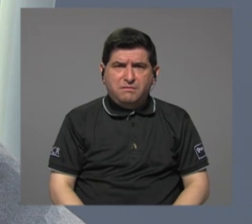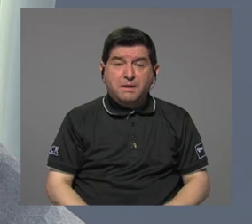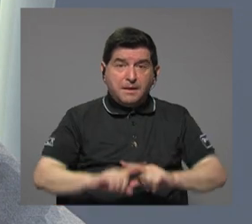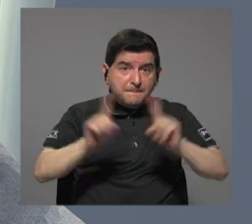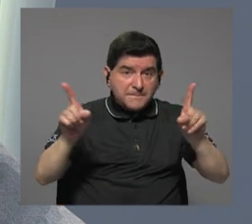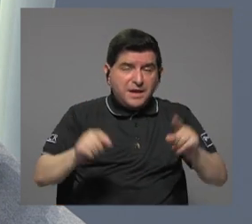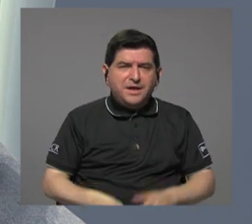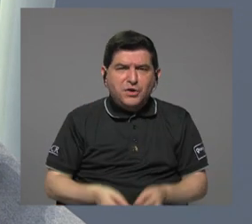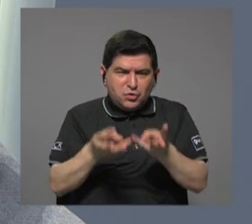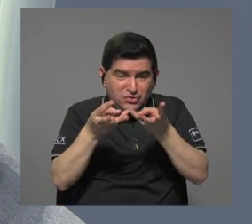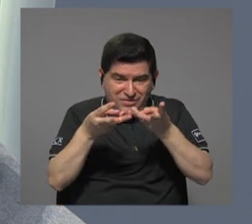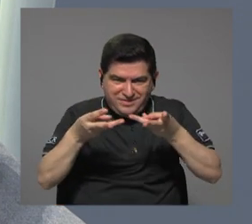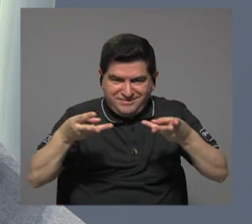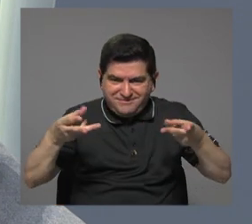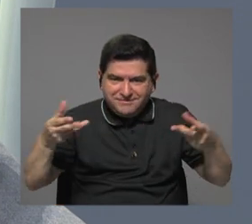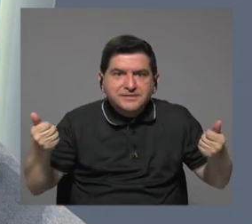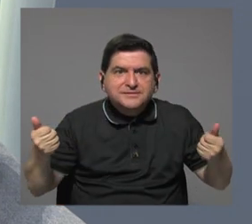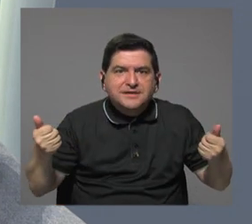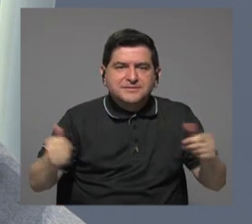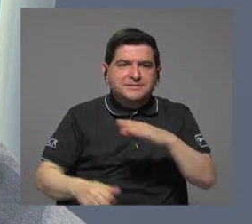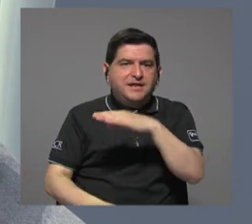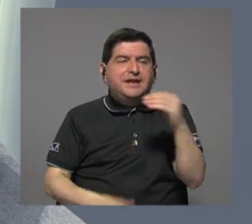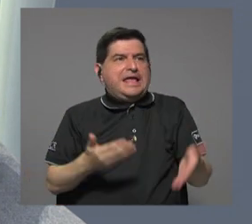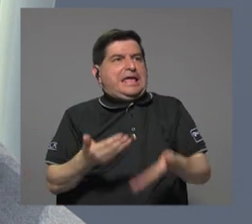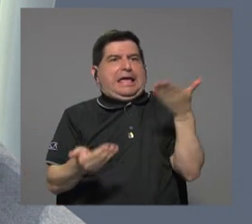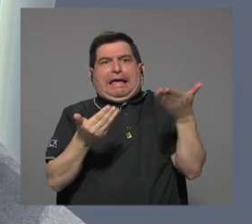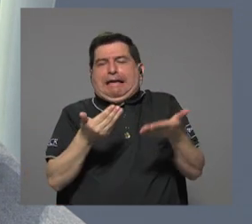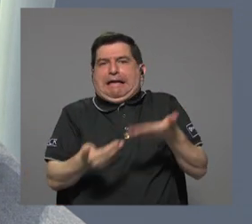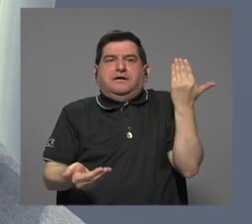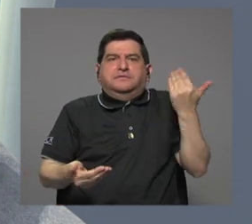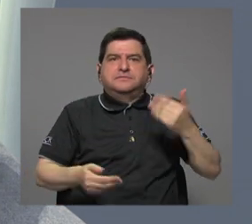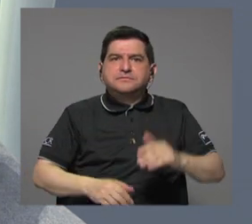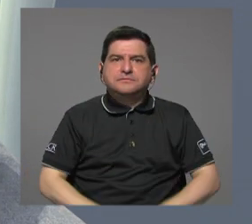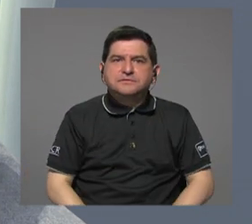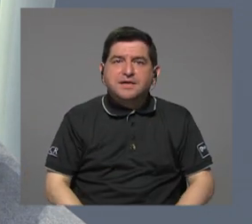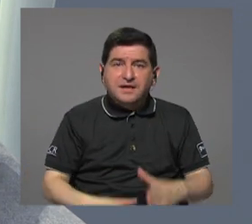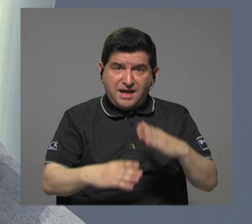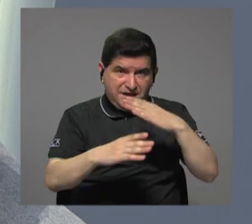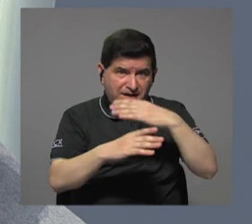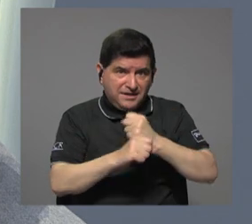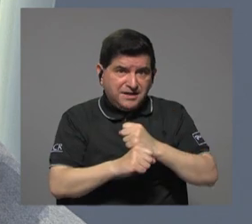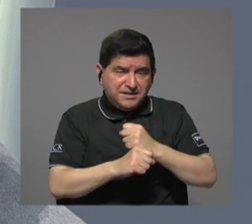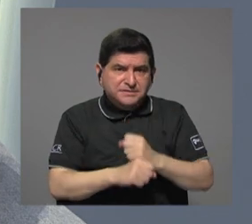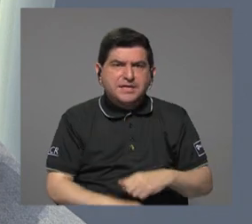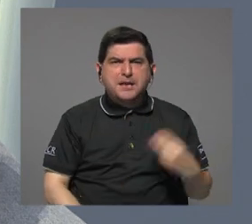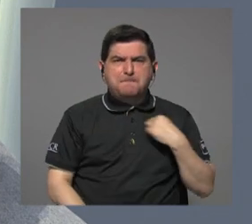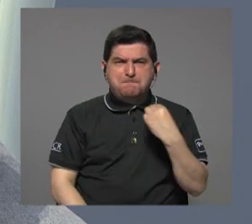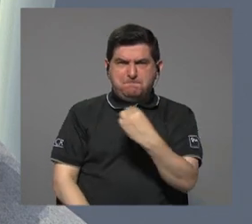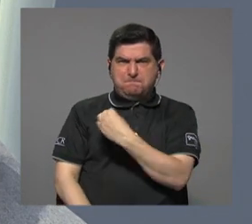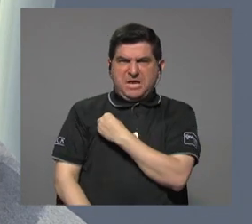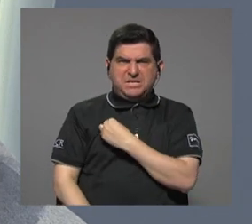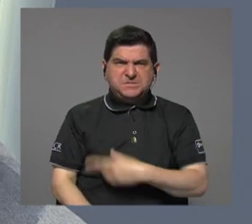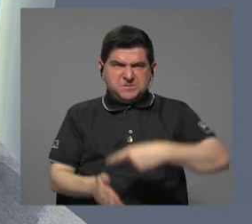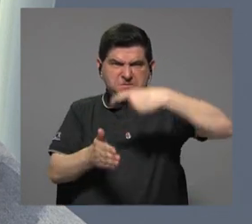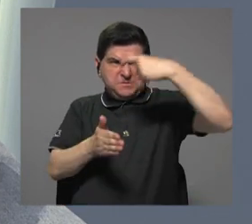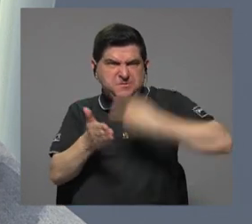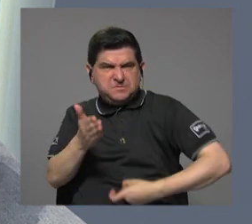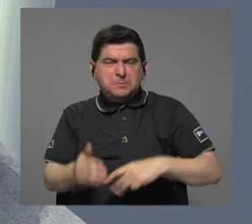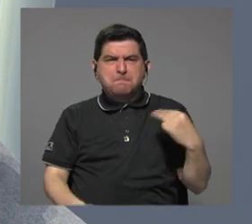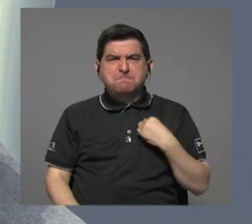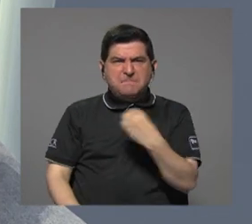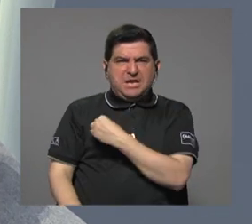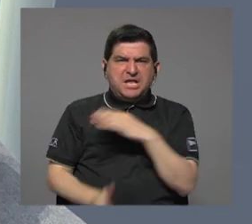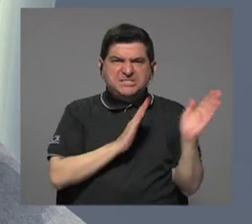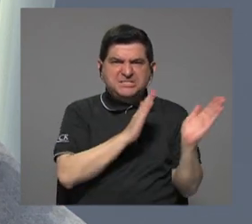desmantelamiento y de prácticamente de convertirse en un ministerio autoritario como el mideplán